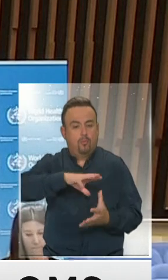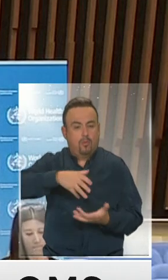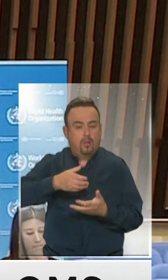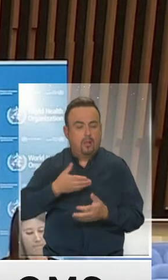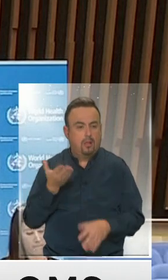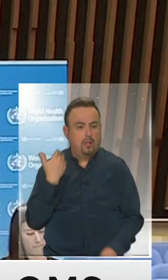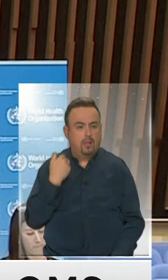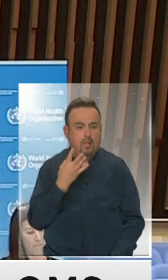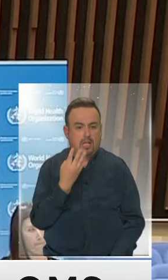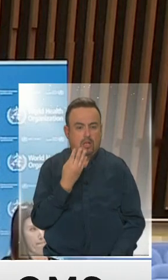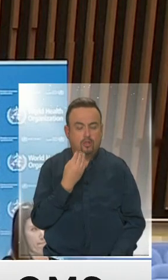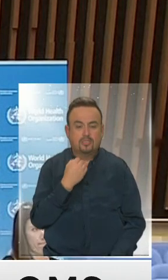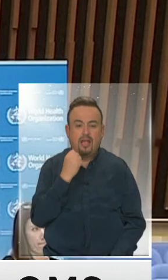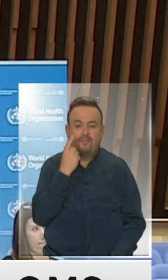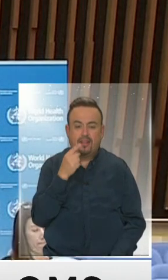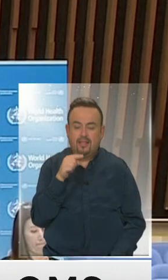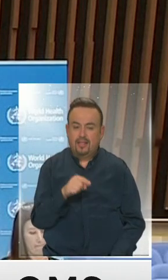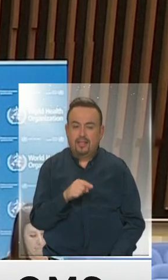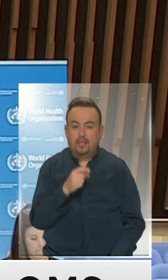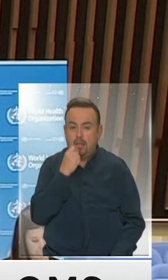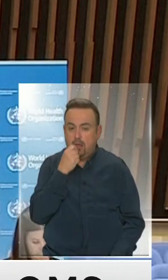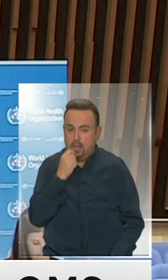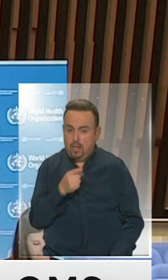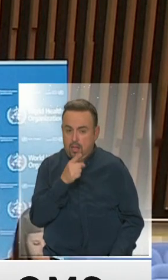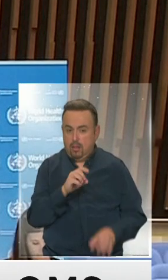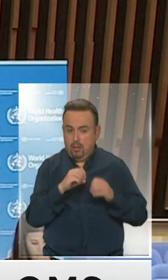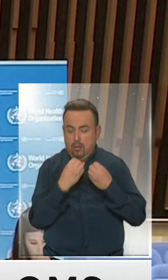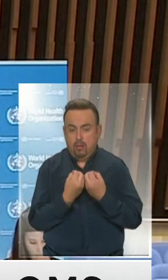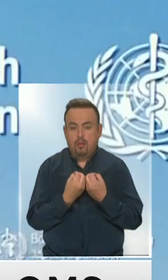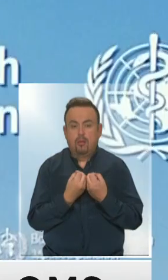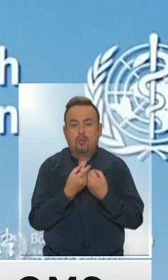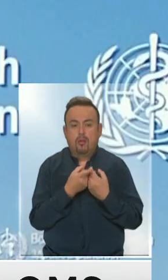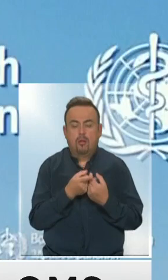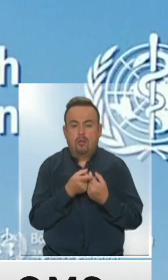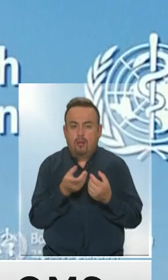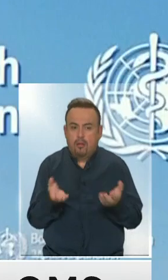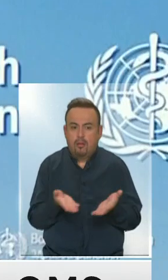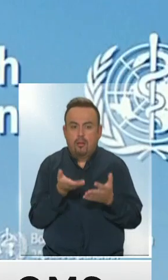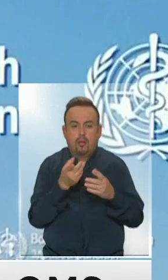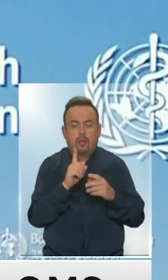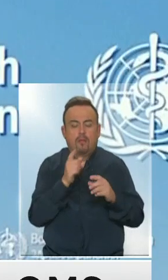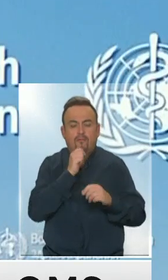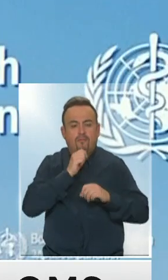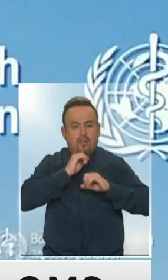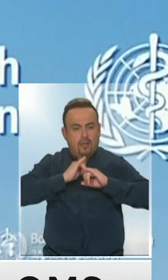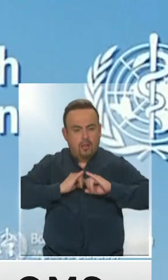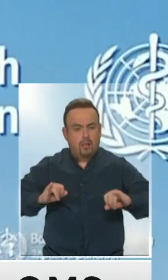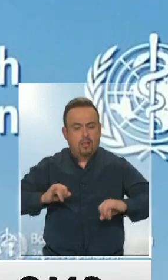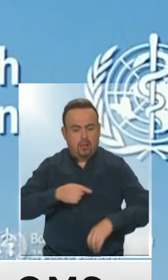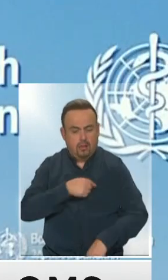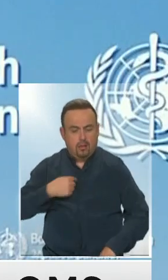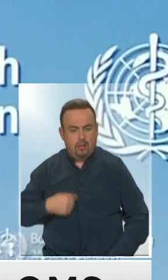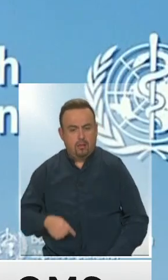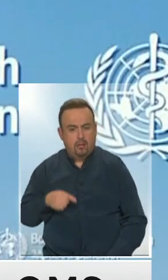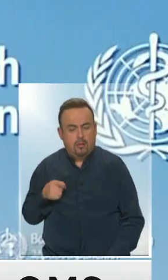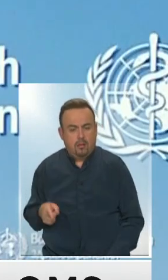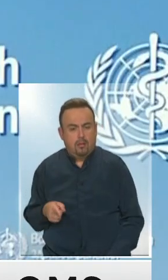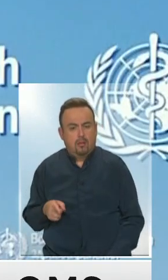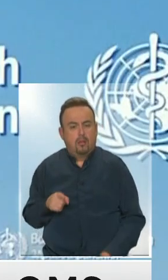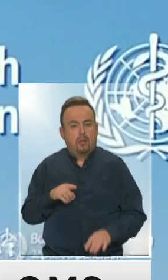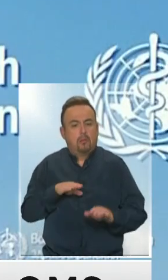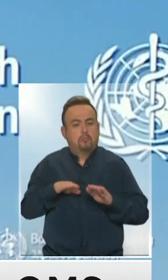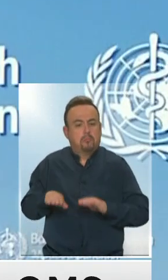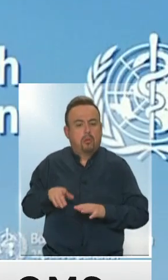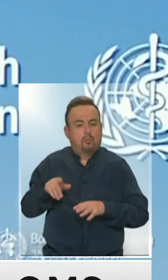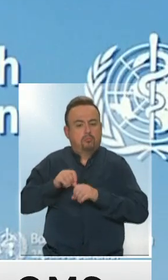pasado 14 de abril tras acusar a la organización de promover la desinformación de china sobre el brote